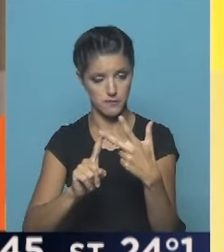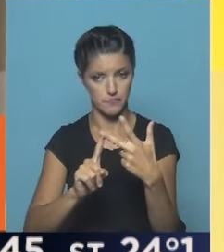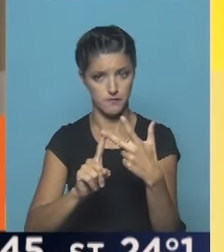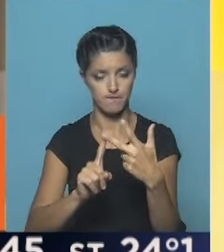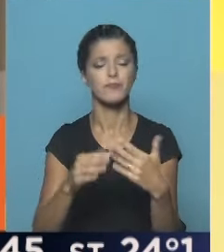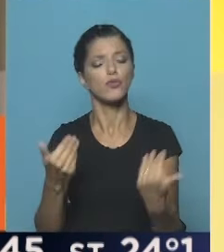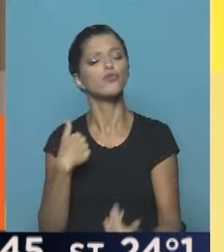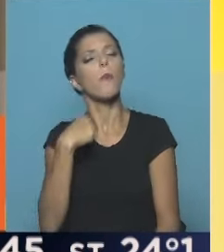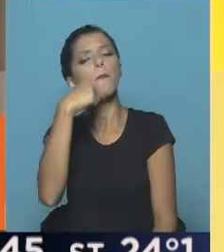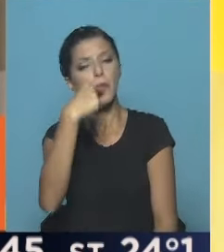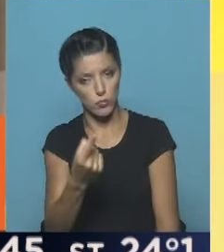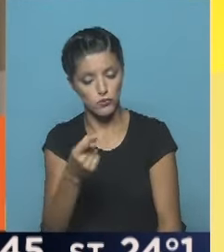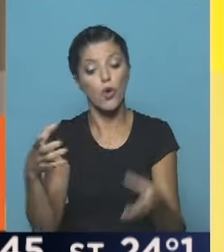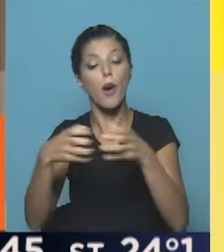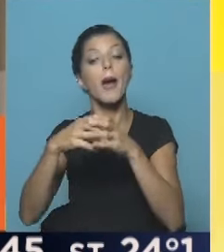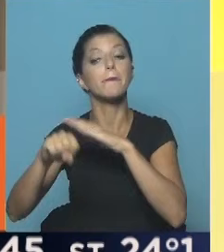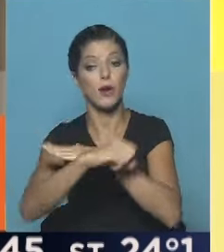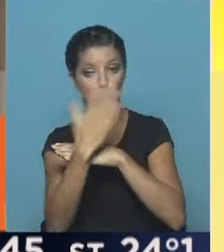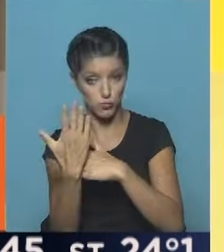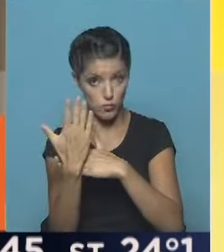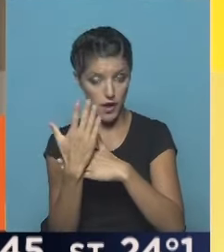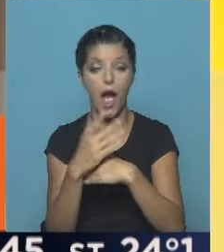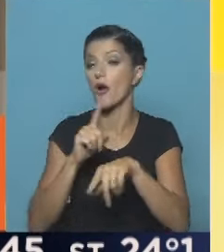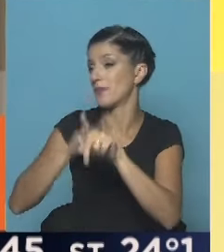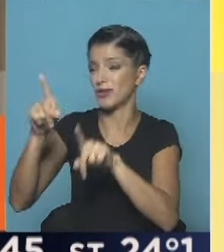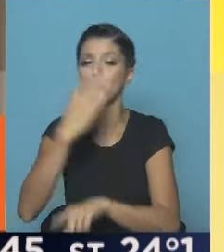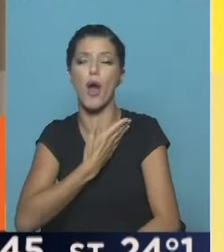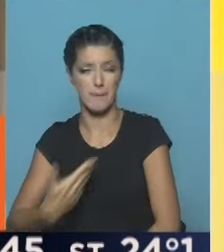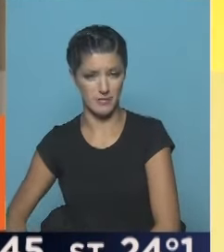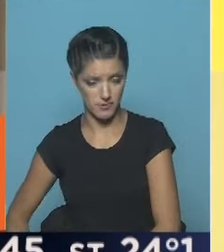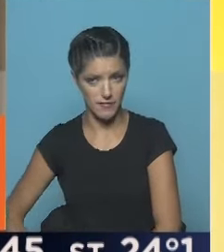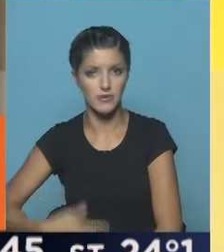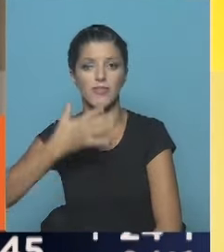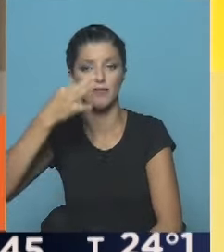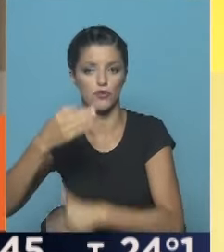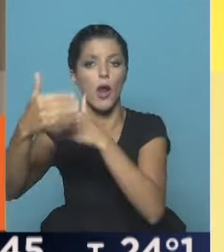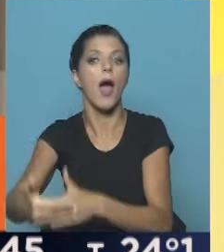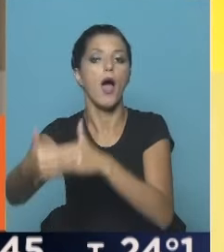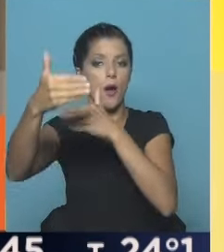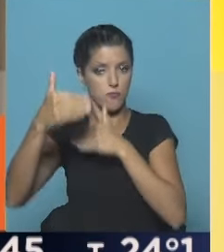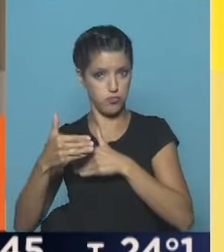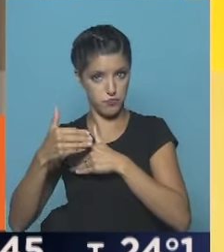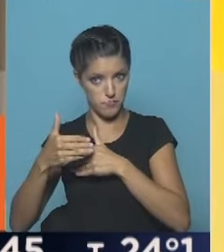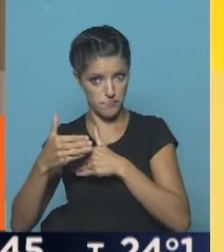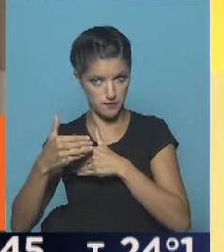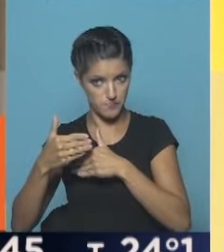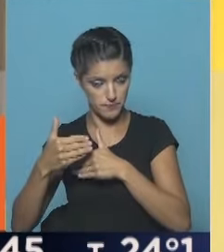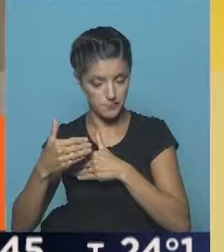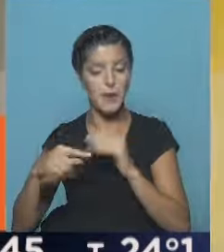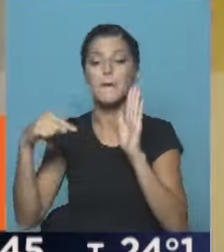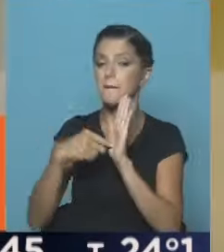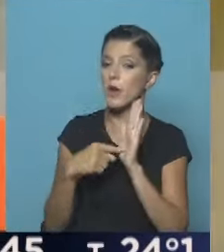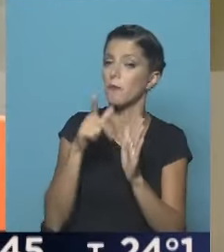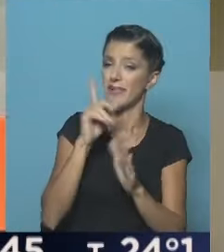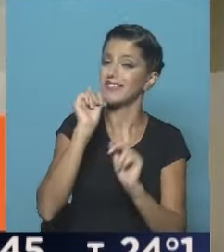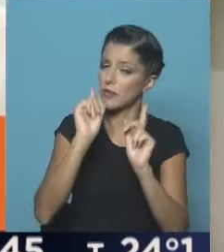Mercosur igualmente con esta marcha atrás de Nicolás Maduro, según lo que creo desde fuentes de adentro, va a tener una